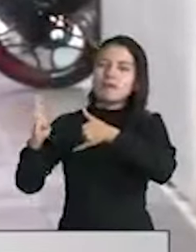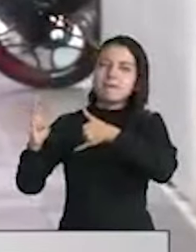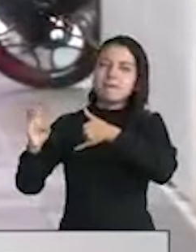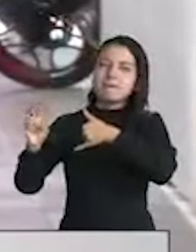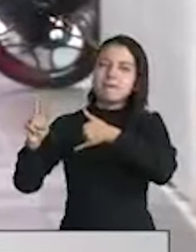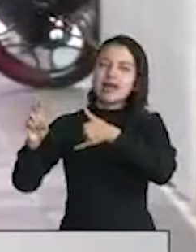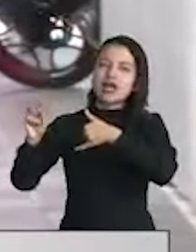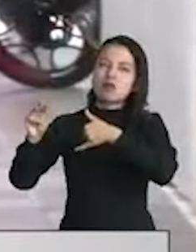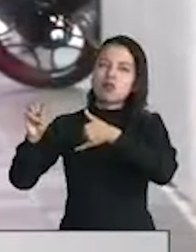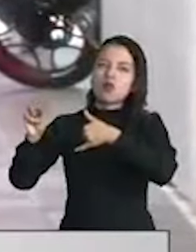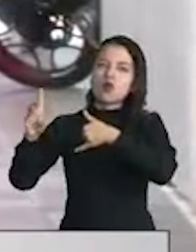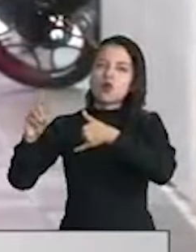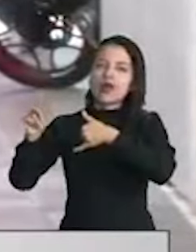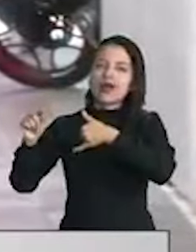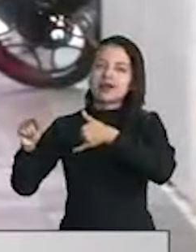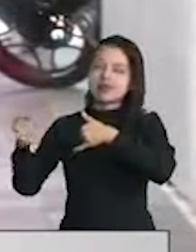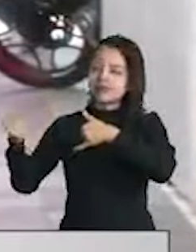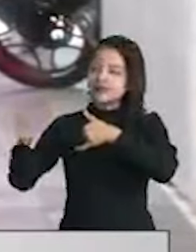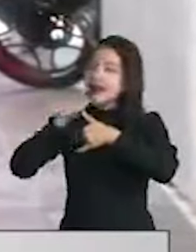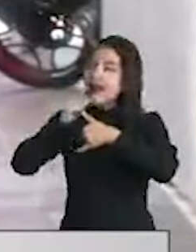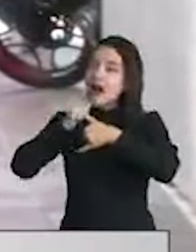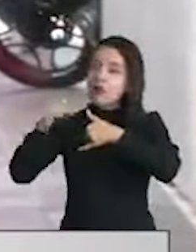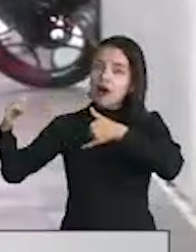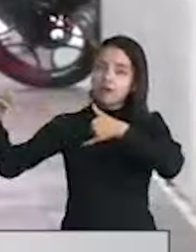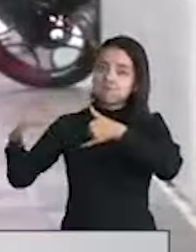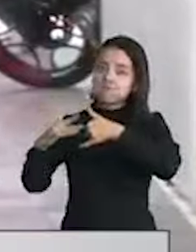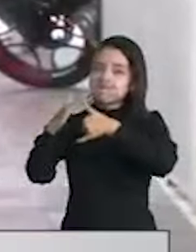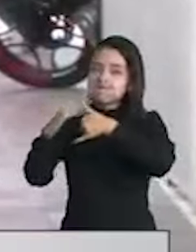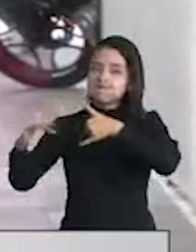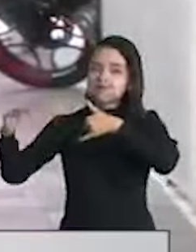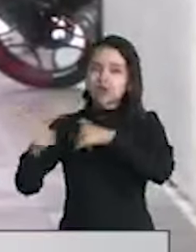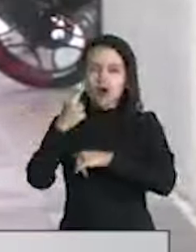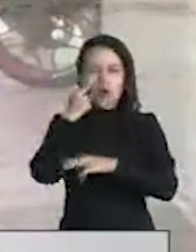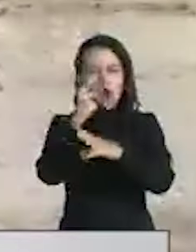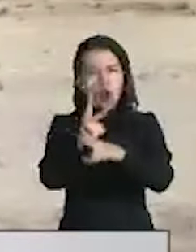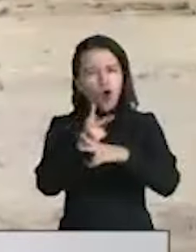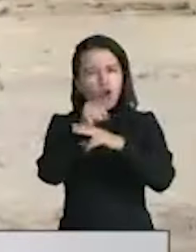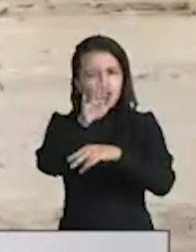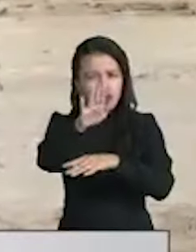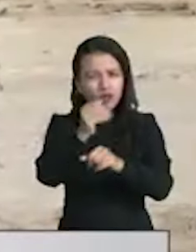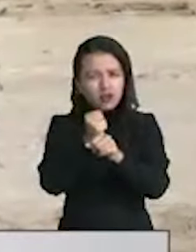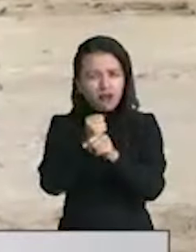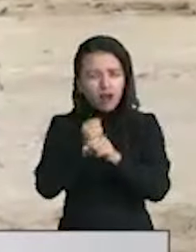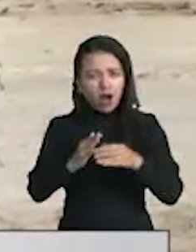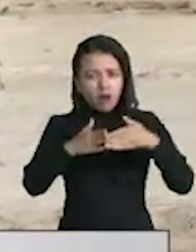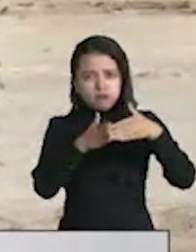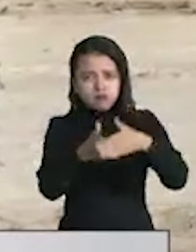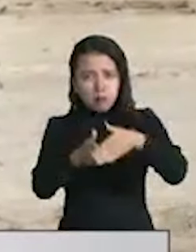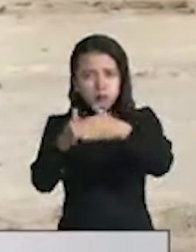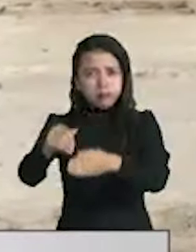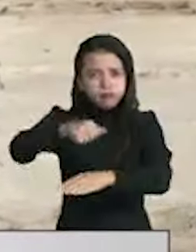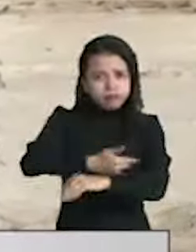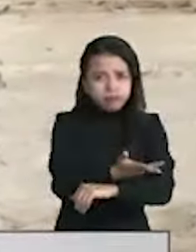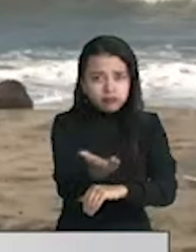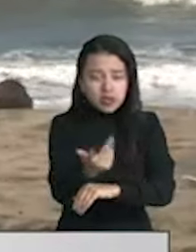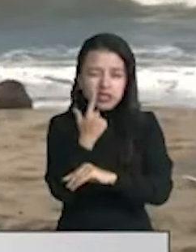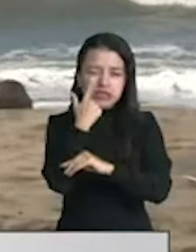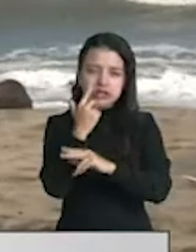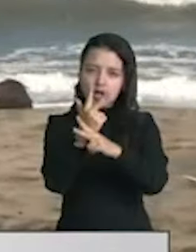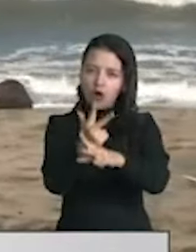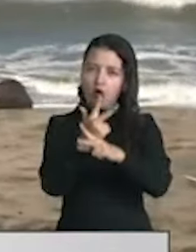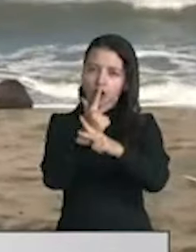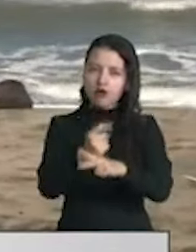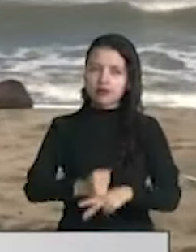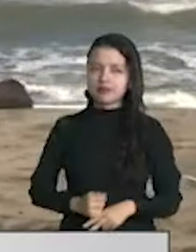mucha prudencia a todos los pescadores y a las personas que hacen actividades náuticas. La División Marítima Colombiana emitió una